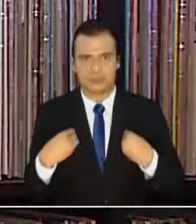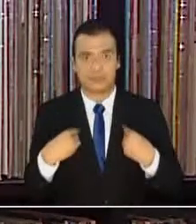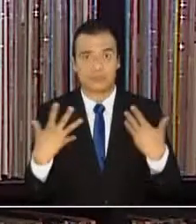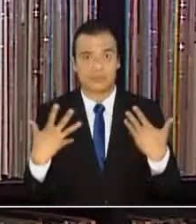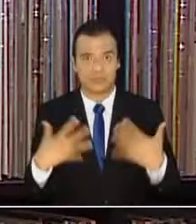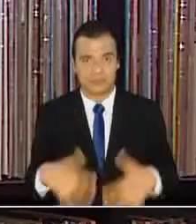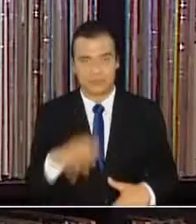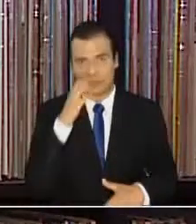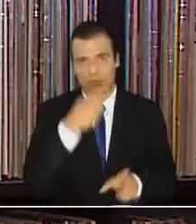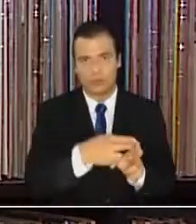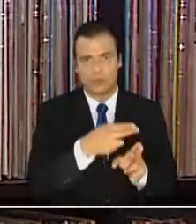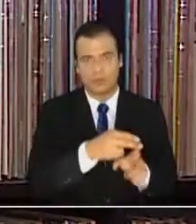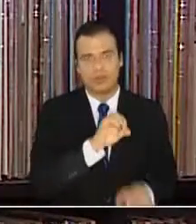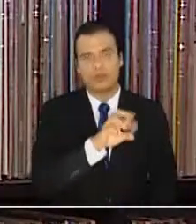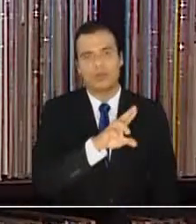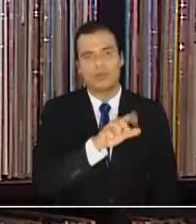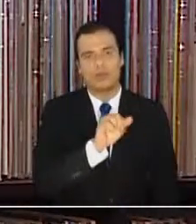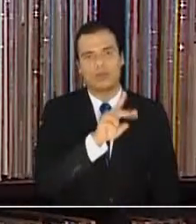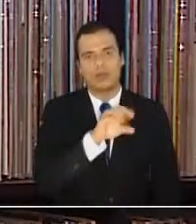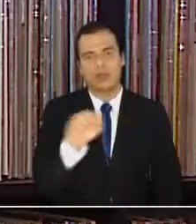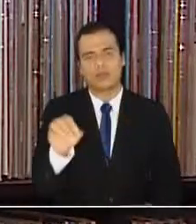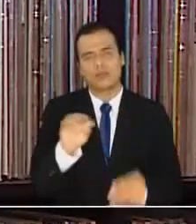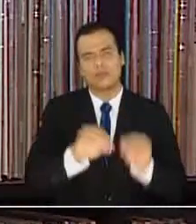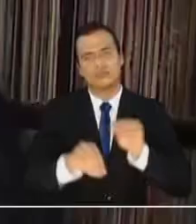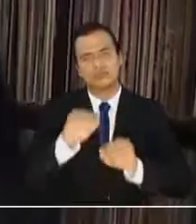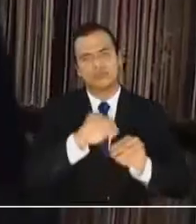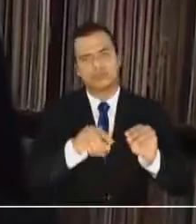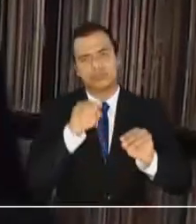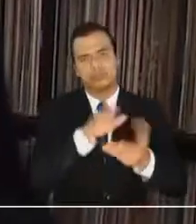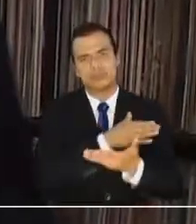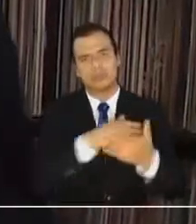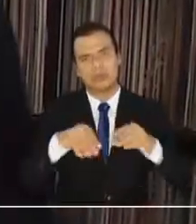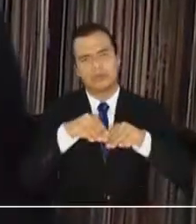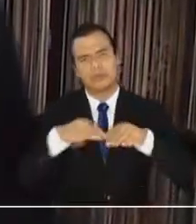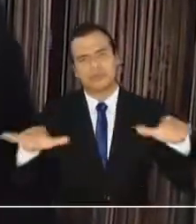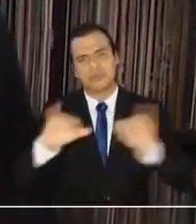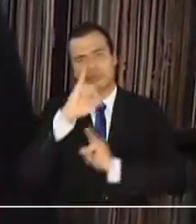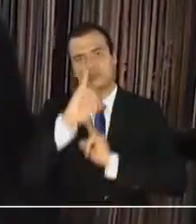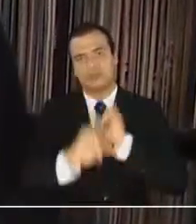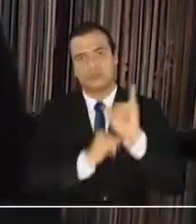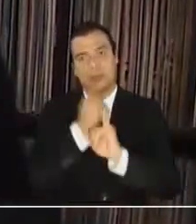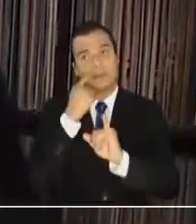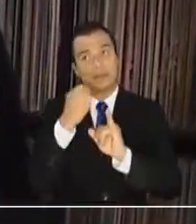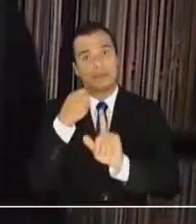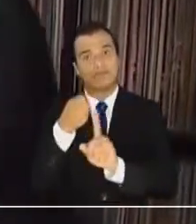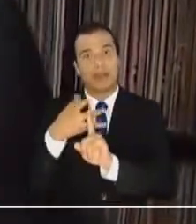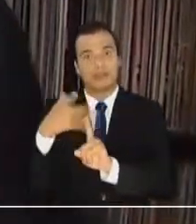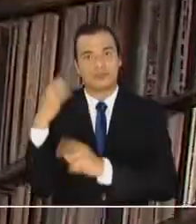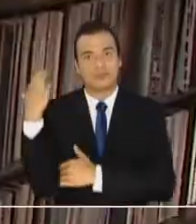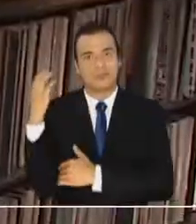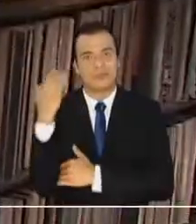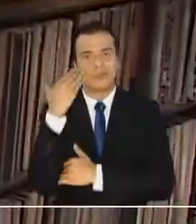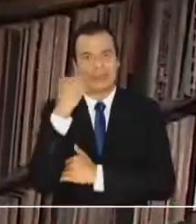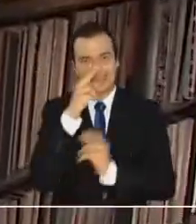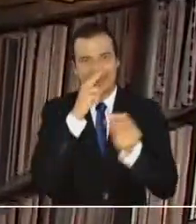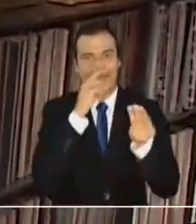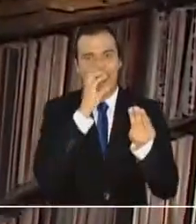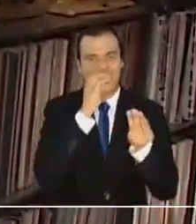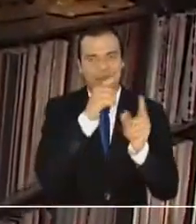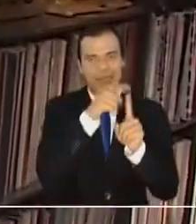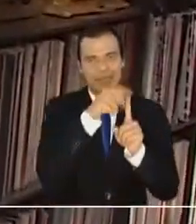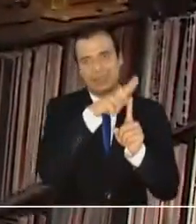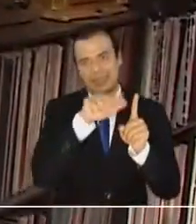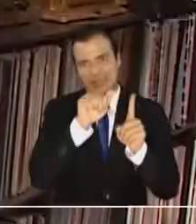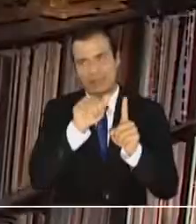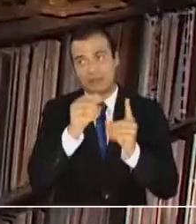tema básicamente internacional, pero empezando por Colombia. Ahora su hija Eloísa vino a esta ciudad con una deuda personal para agradecer el